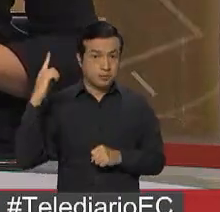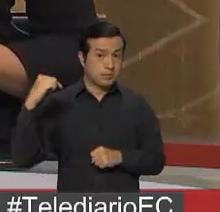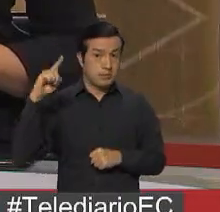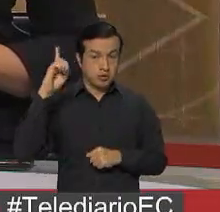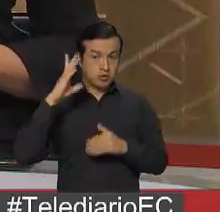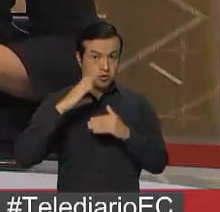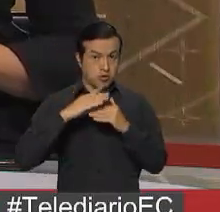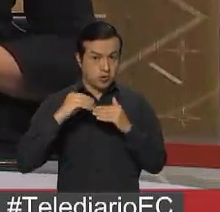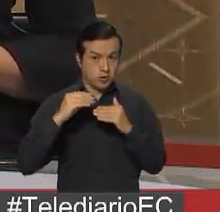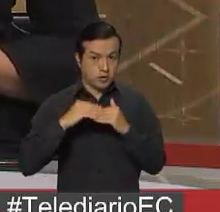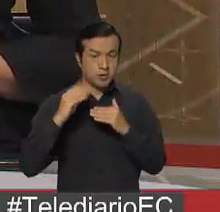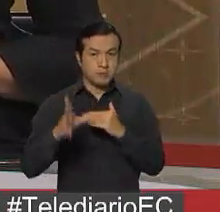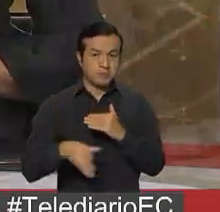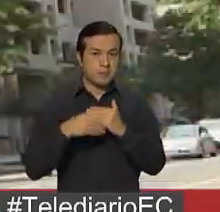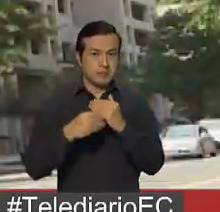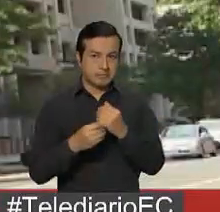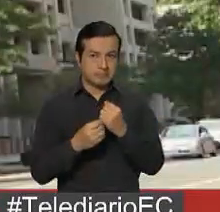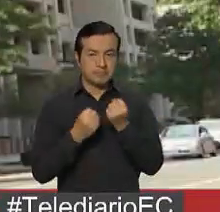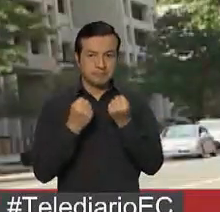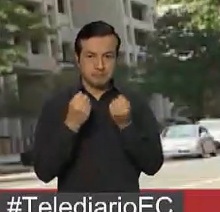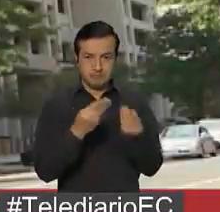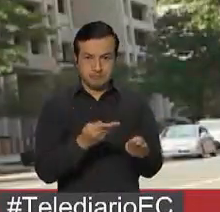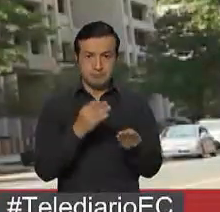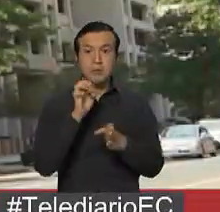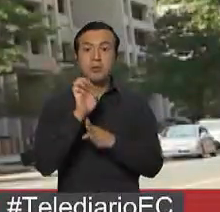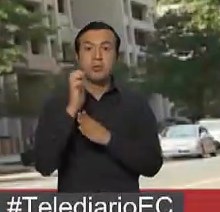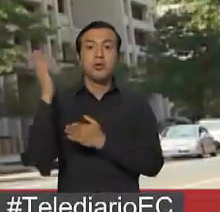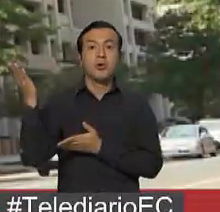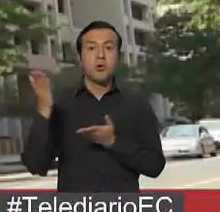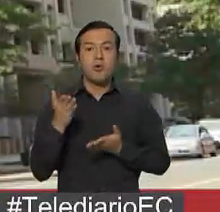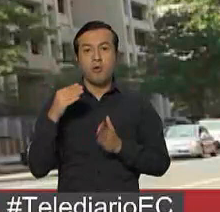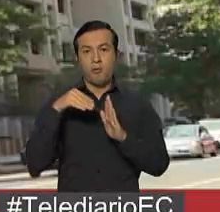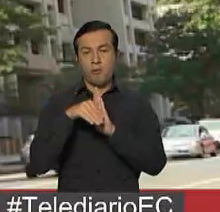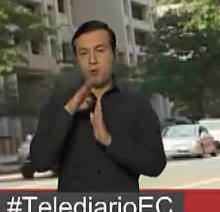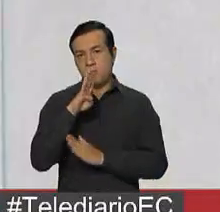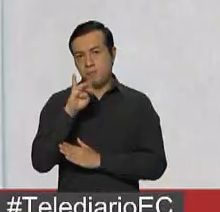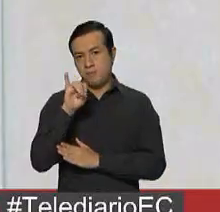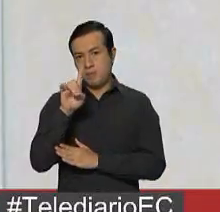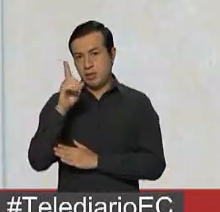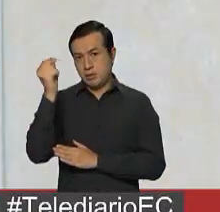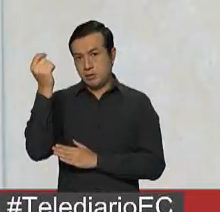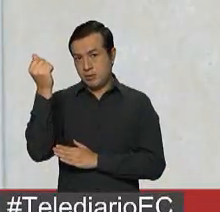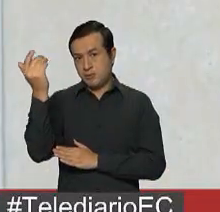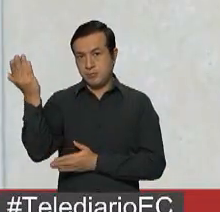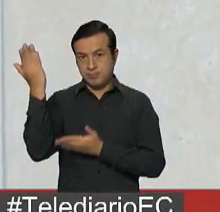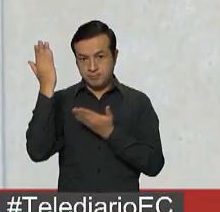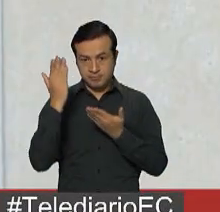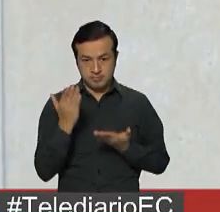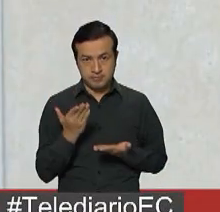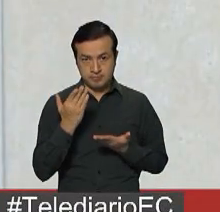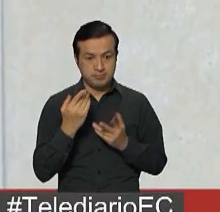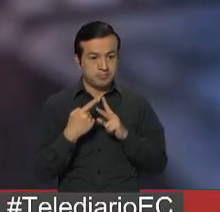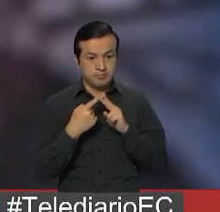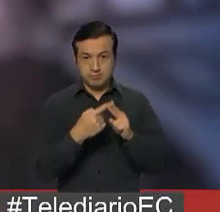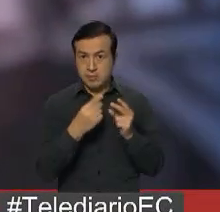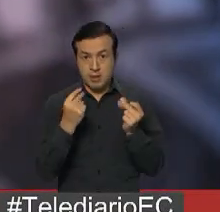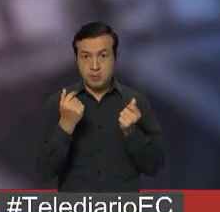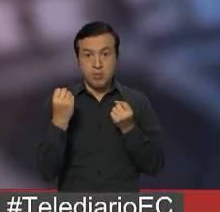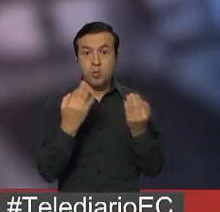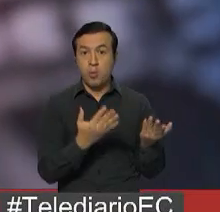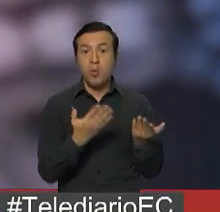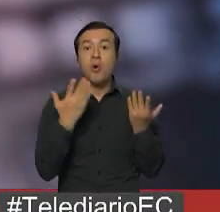adicionales ecuador recibirá del fondo monetario internacional a través del instrumento de financiamiento rápido